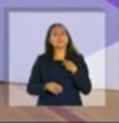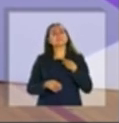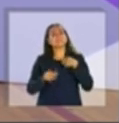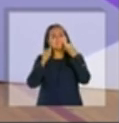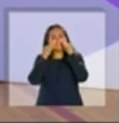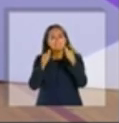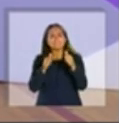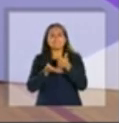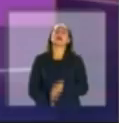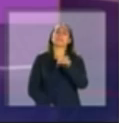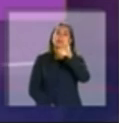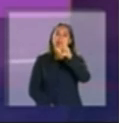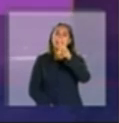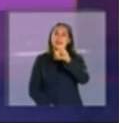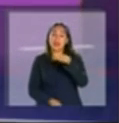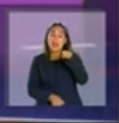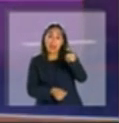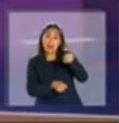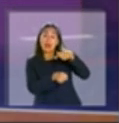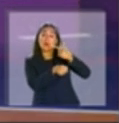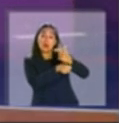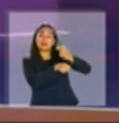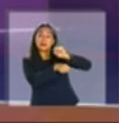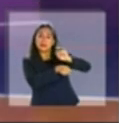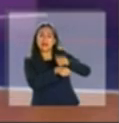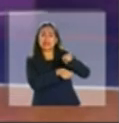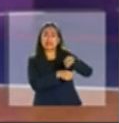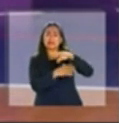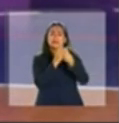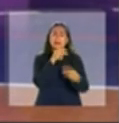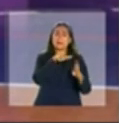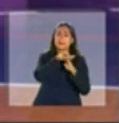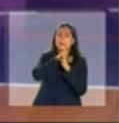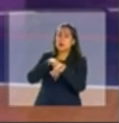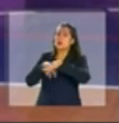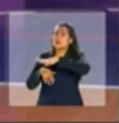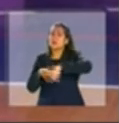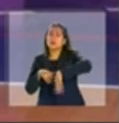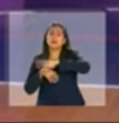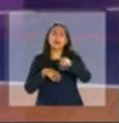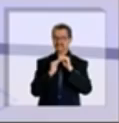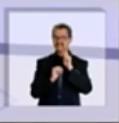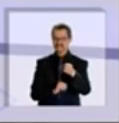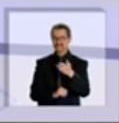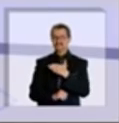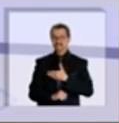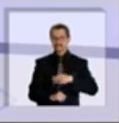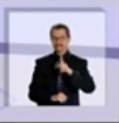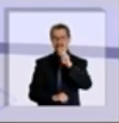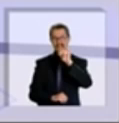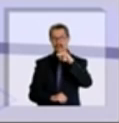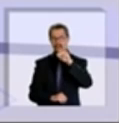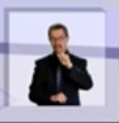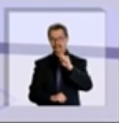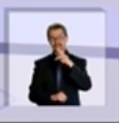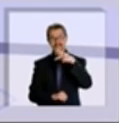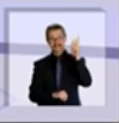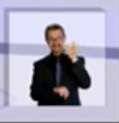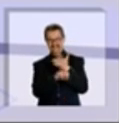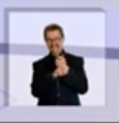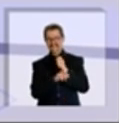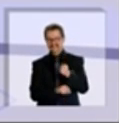la mejor posición del gobierno mexicano ante Trump, ¿no? Los tres decían, hay que tener una